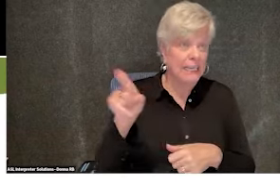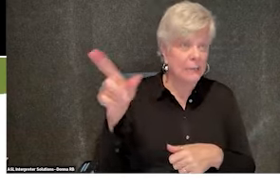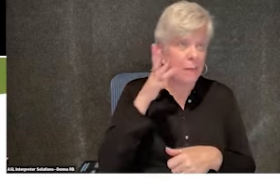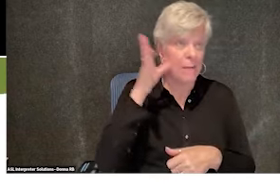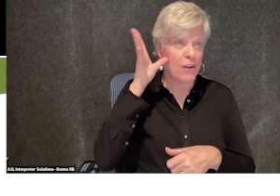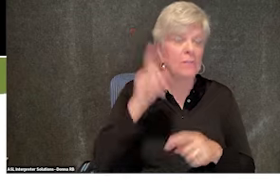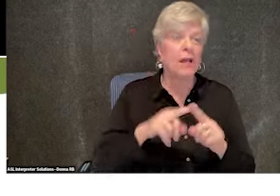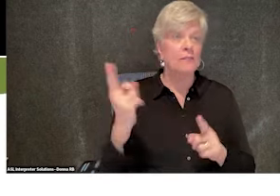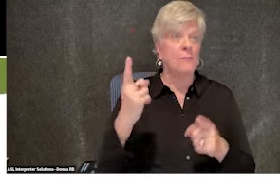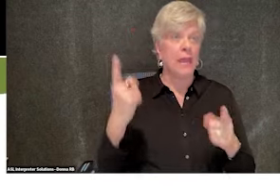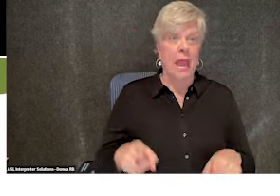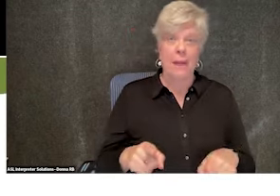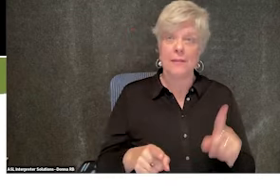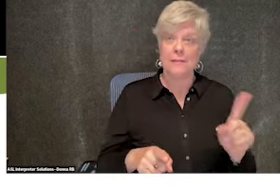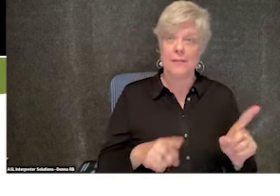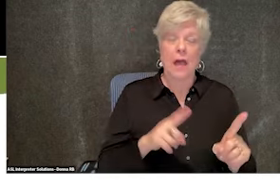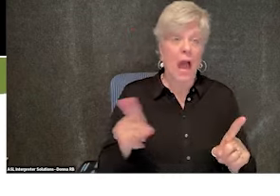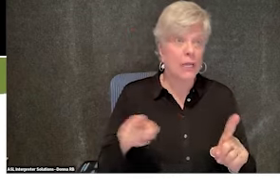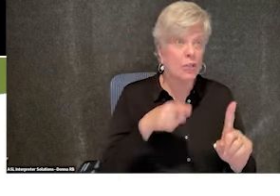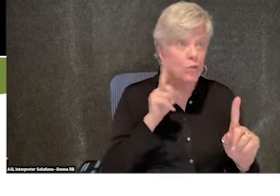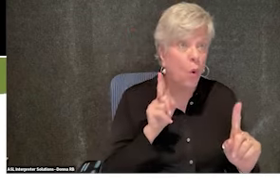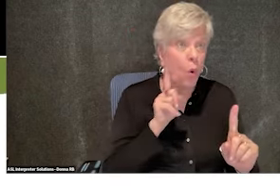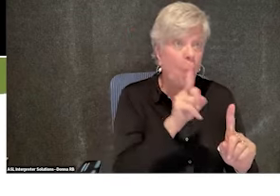así solo les digo qué está pasando.